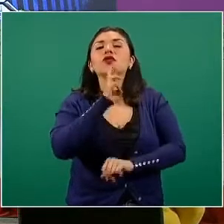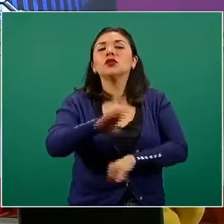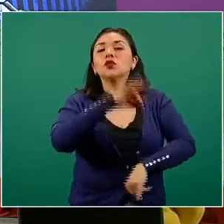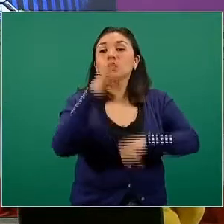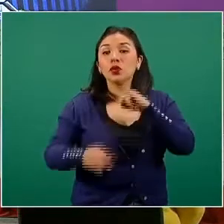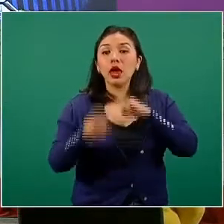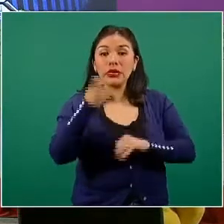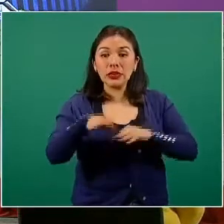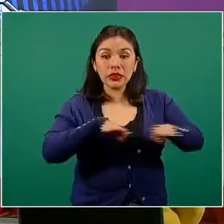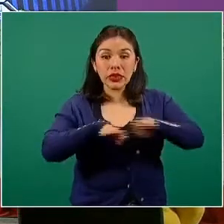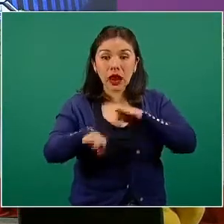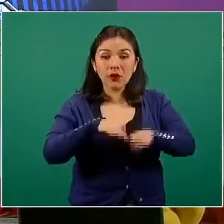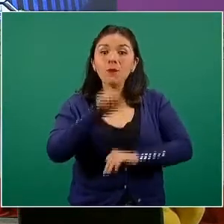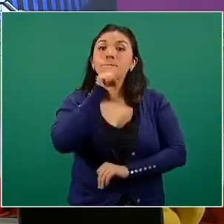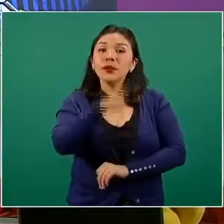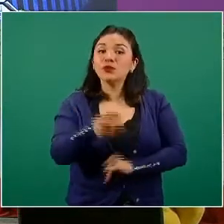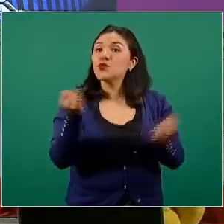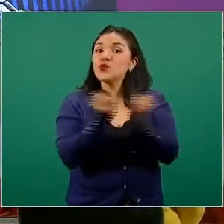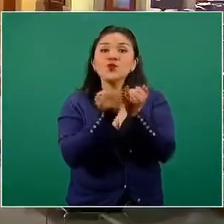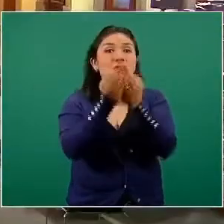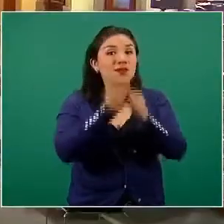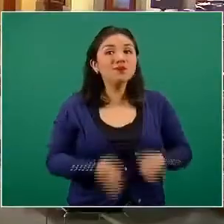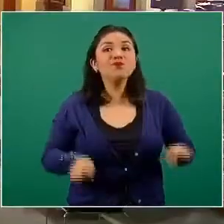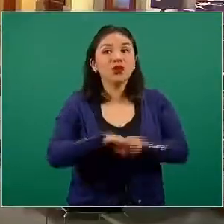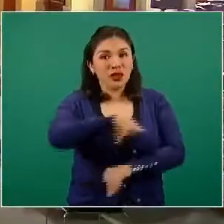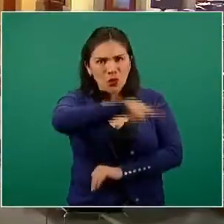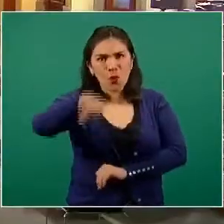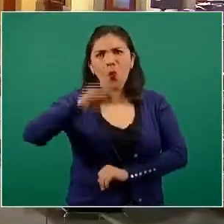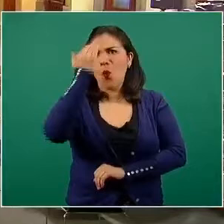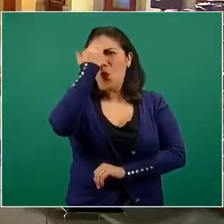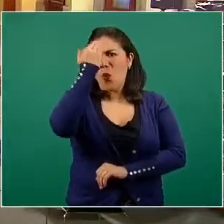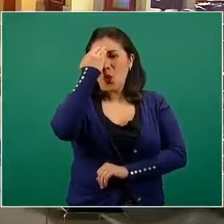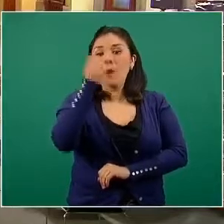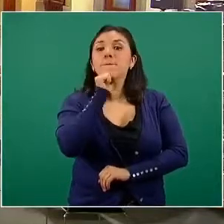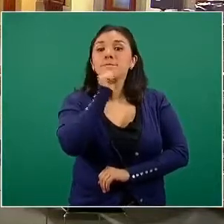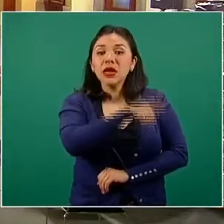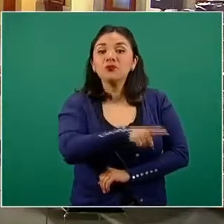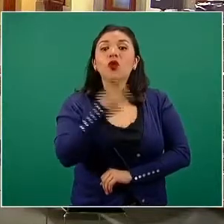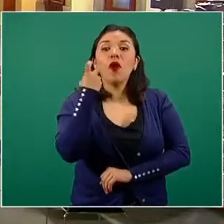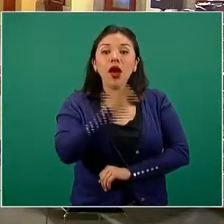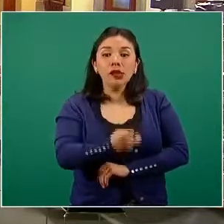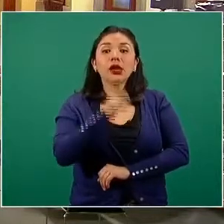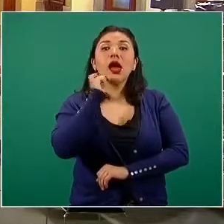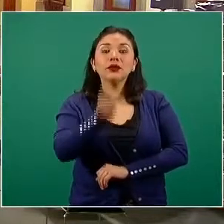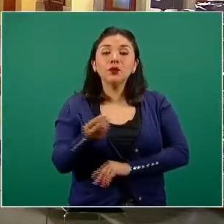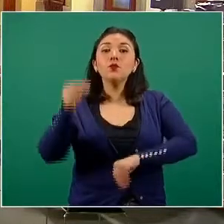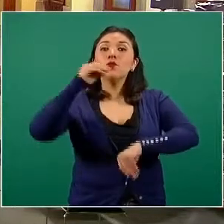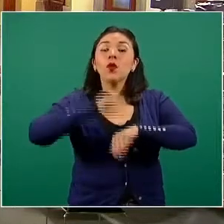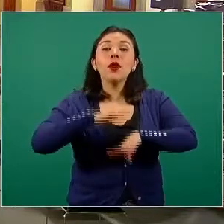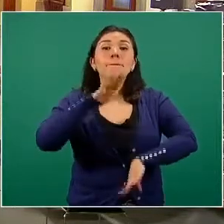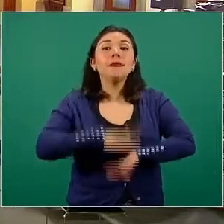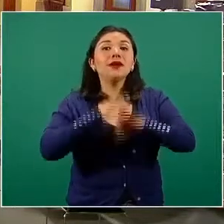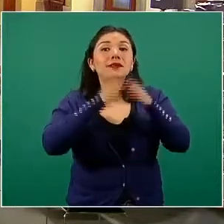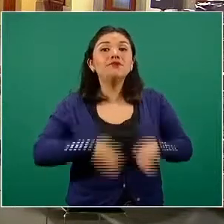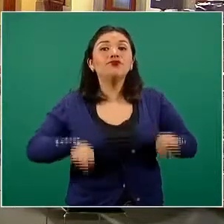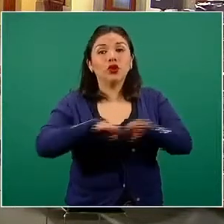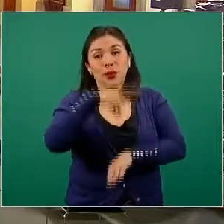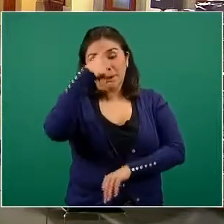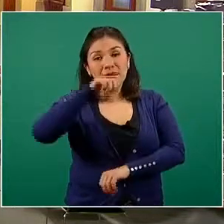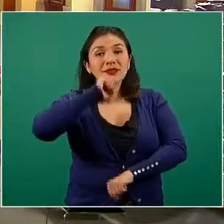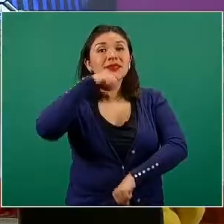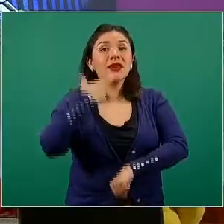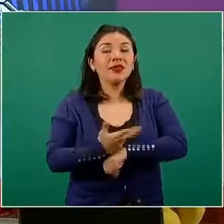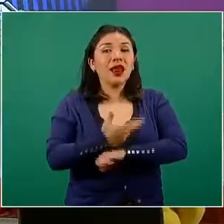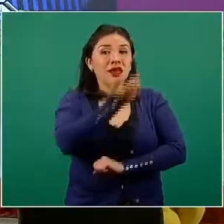ese ejercicio, que también es muy importante que lo conozcan, y que también ha sido y será un insumo muy importante para la Secretaría de